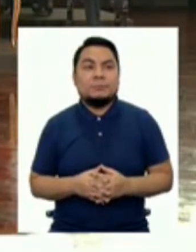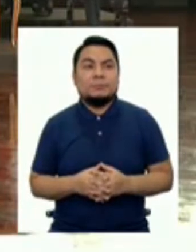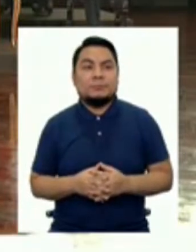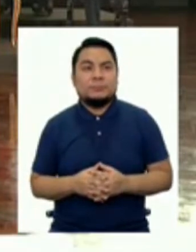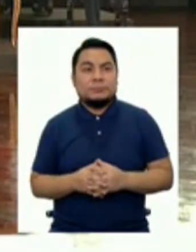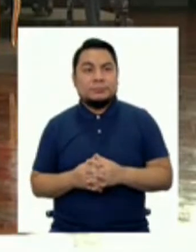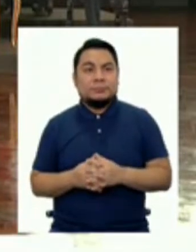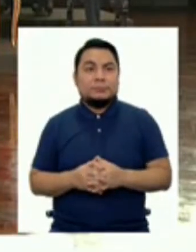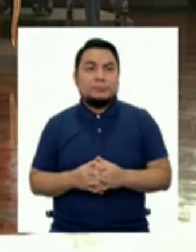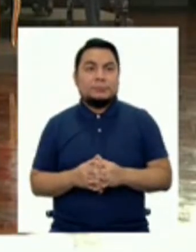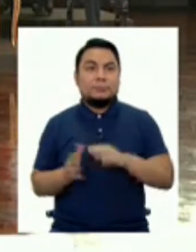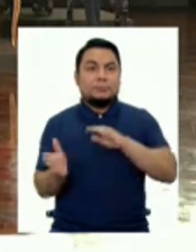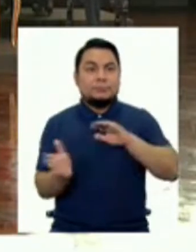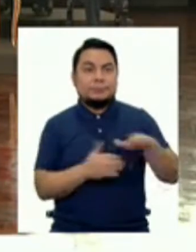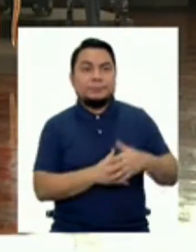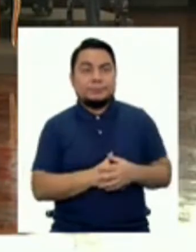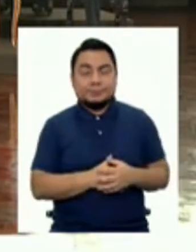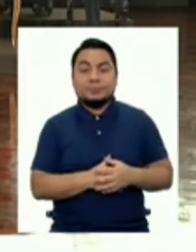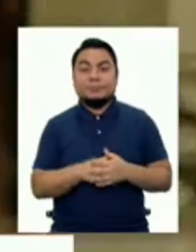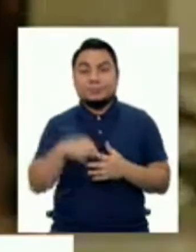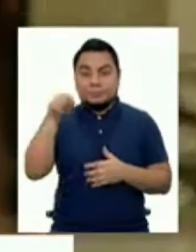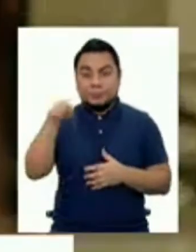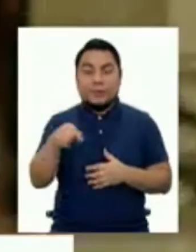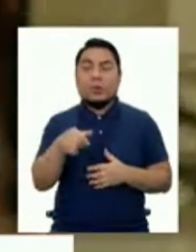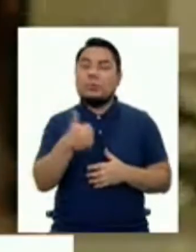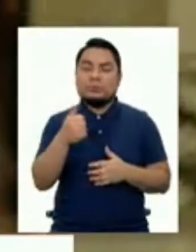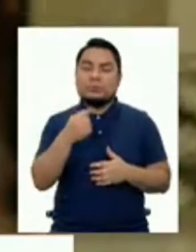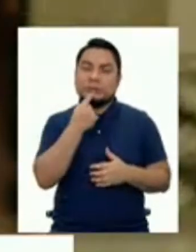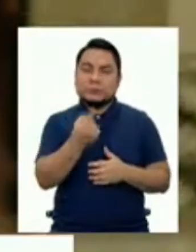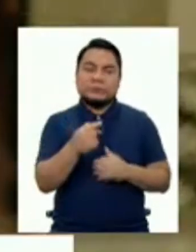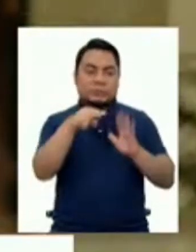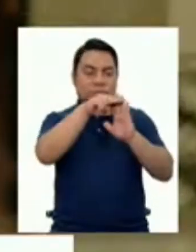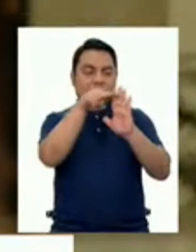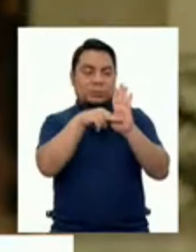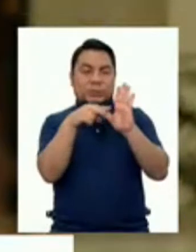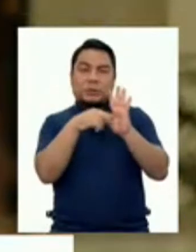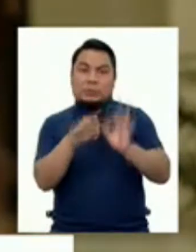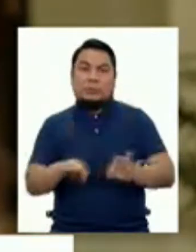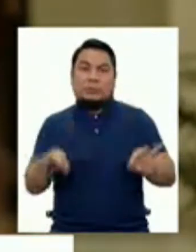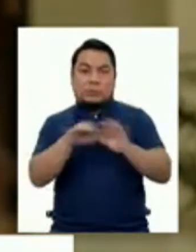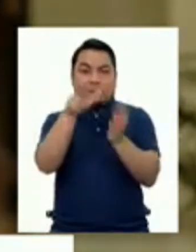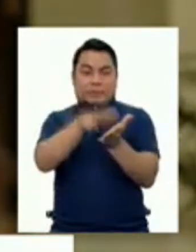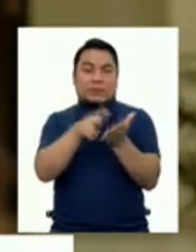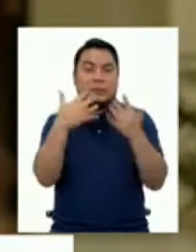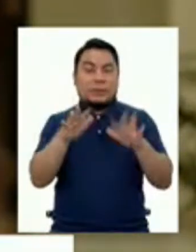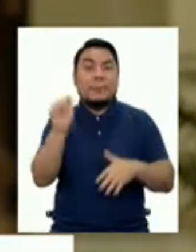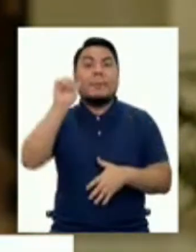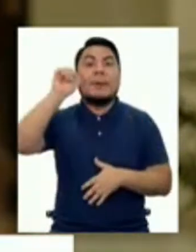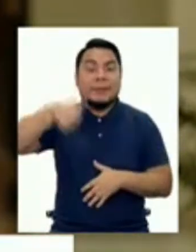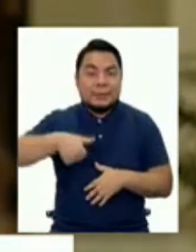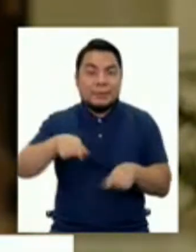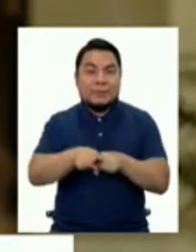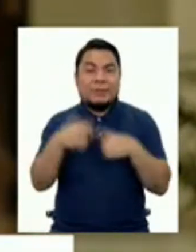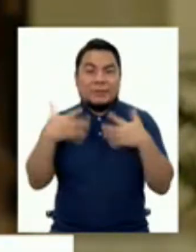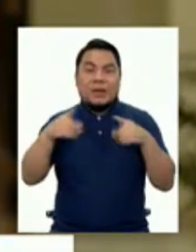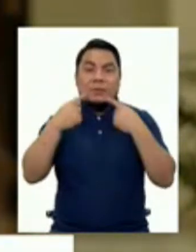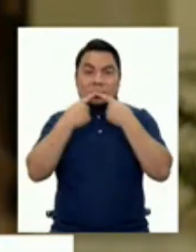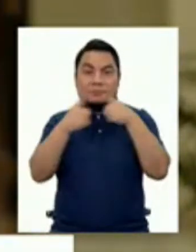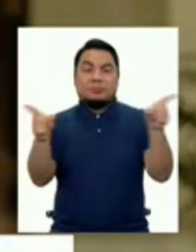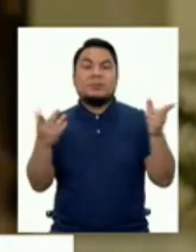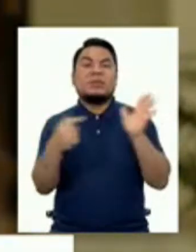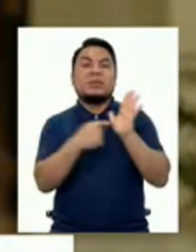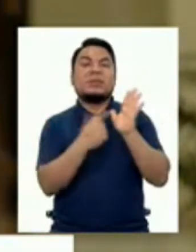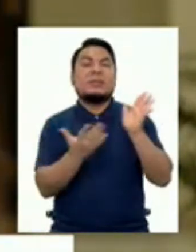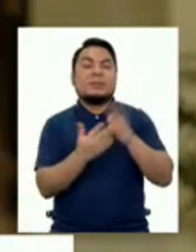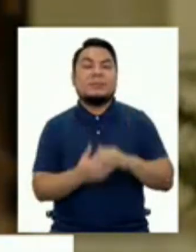Entre ellos, una norma importante que hemos aprobado y que mañana también debe publicarse